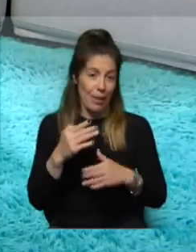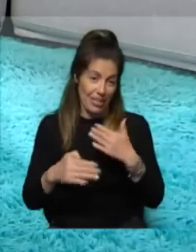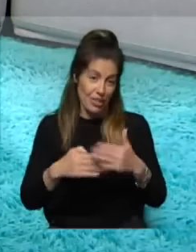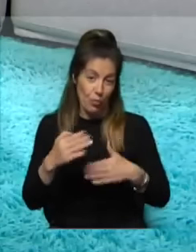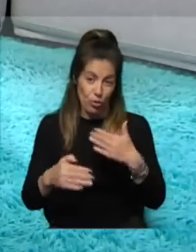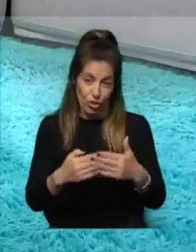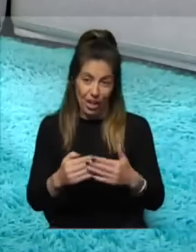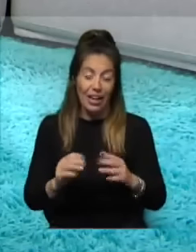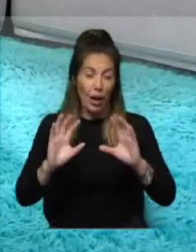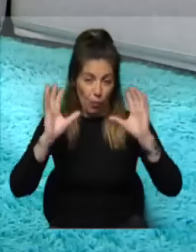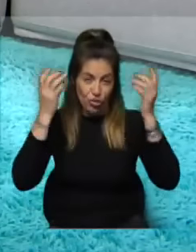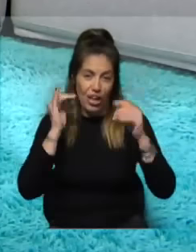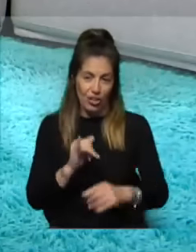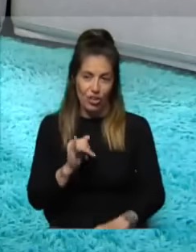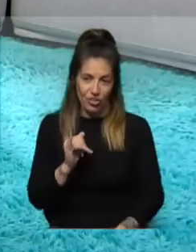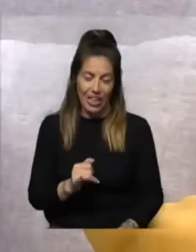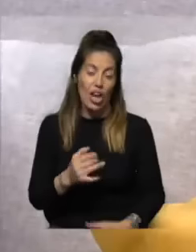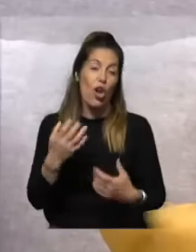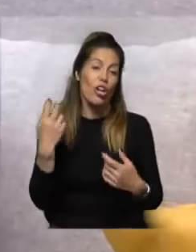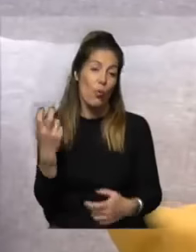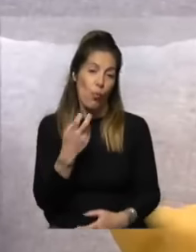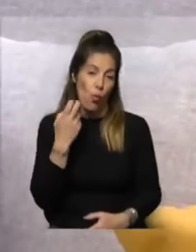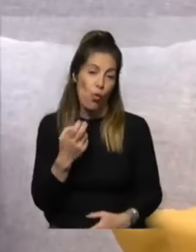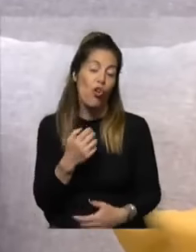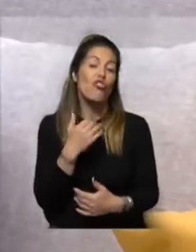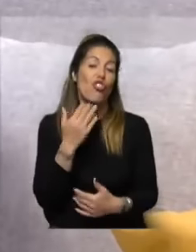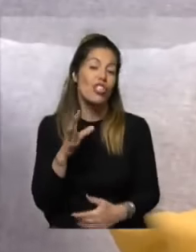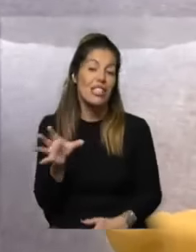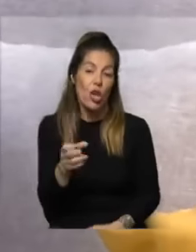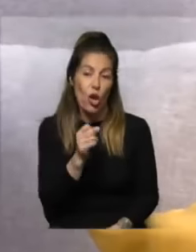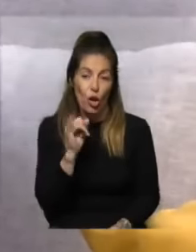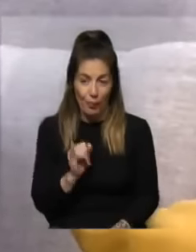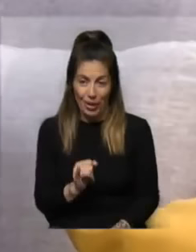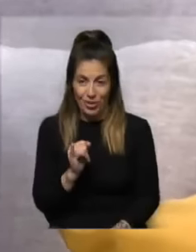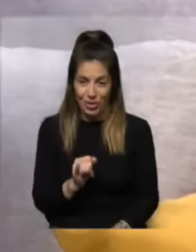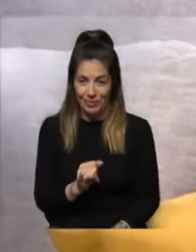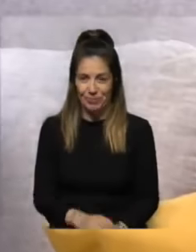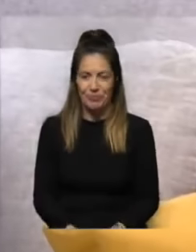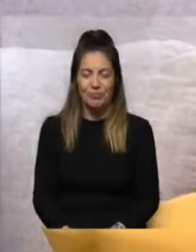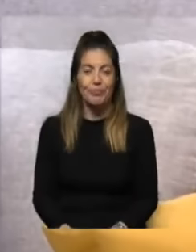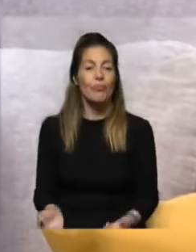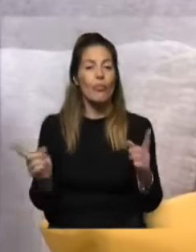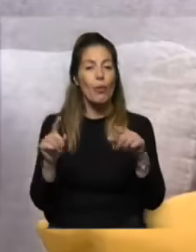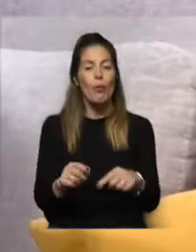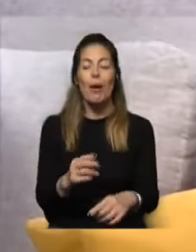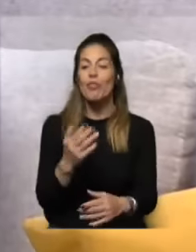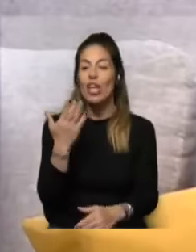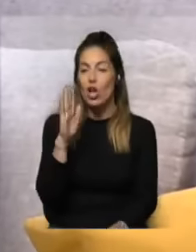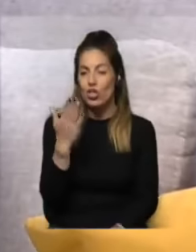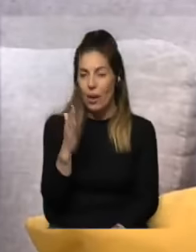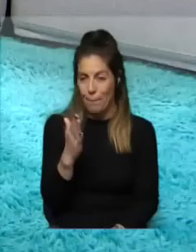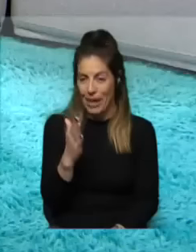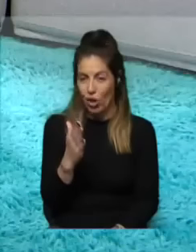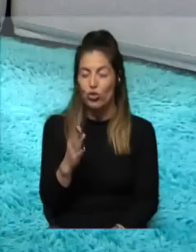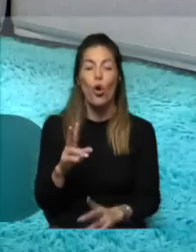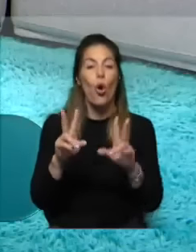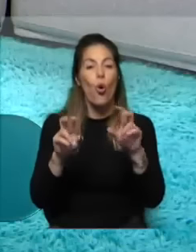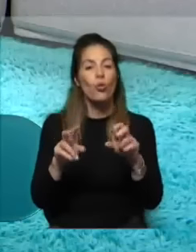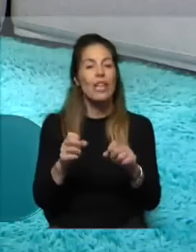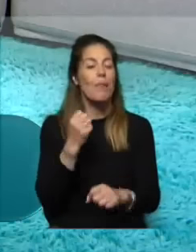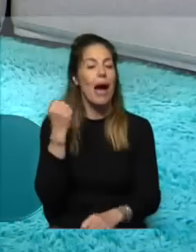Sí. Revolucionarnos. Es la intención. Después no sé si lo logramos, pero es la intención. Bien, ¿sabes? Volvamos a los espejos. Volvamos a los espejos. ¿En qué quedamos? Un tema muy